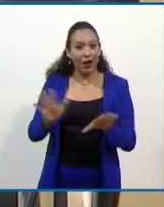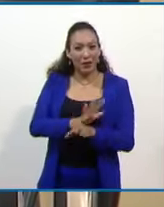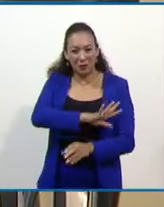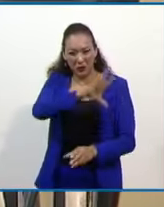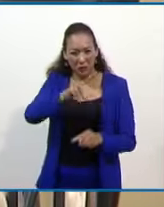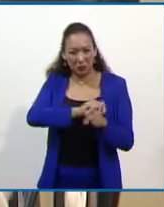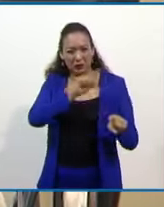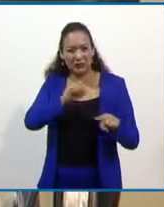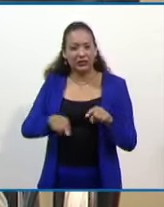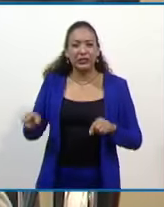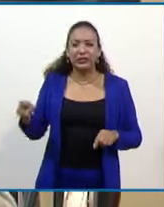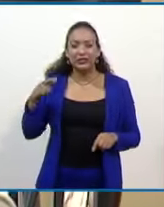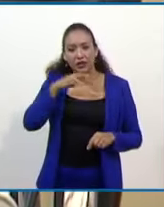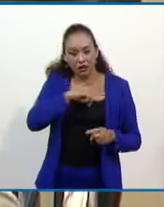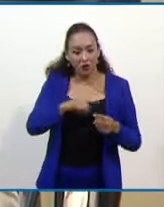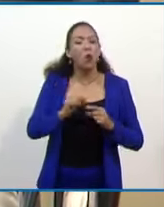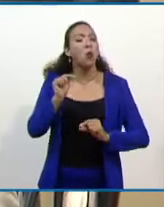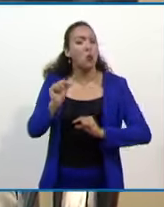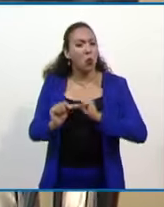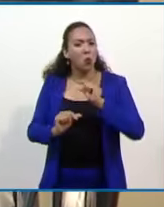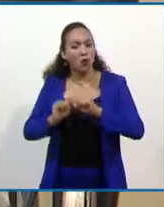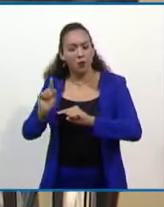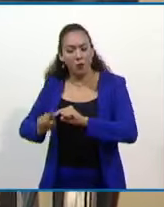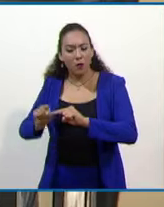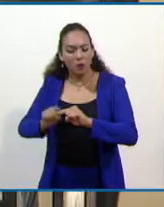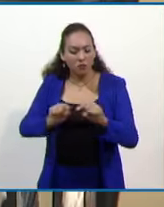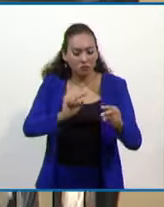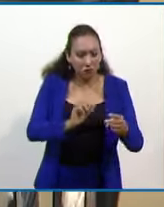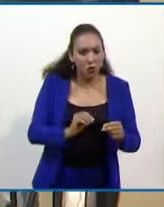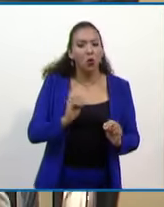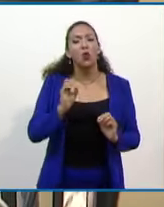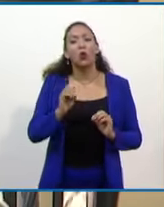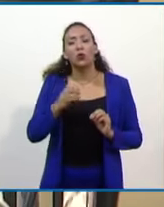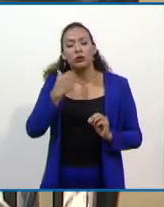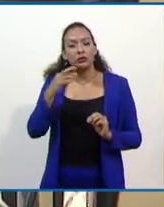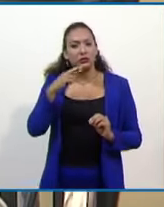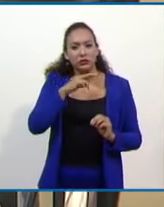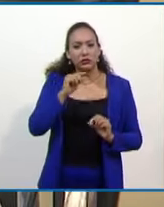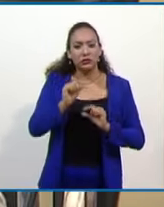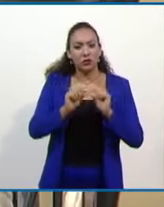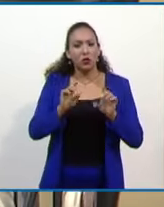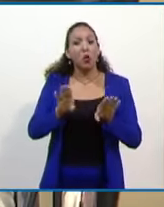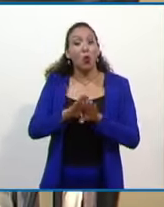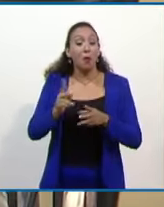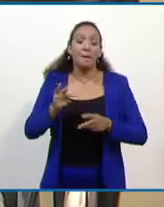ser mediante una revocación de mandato, mediante un referéndum, mediante una consulta popular.